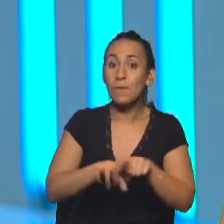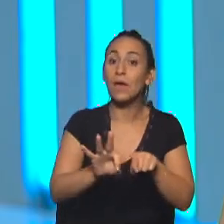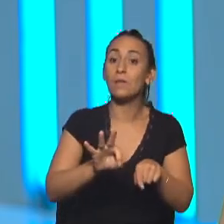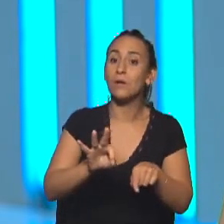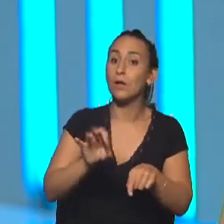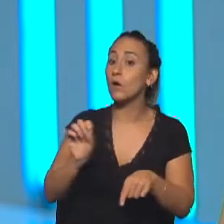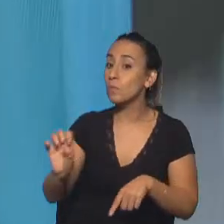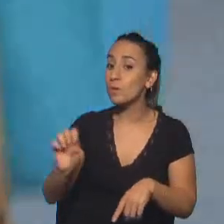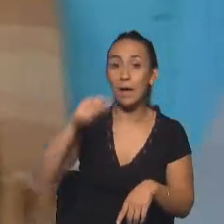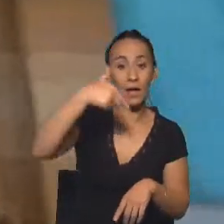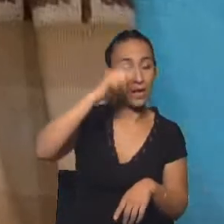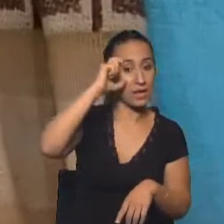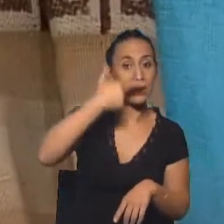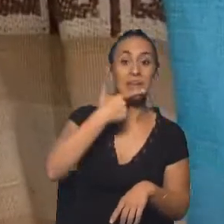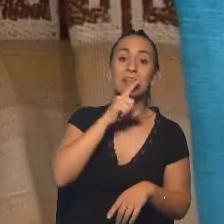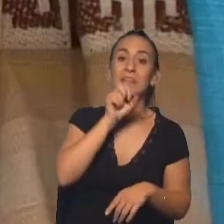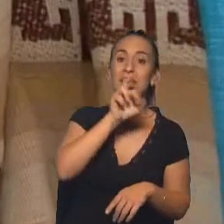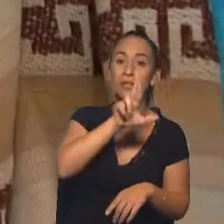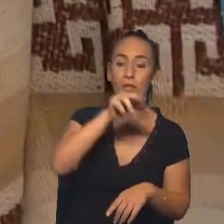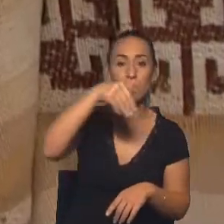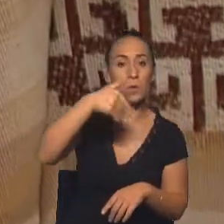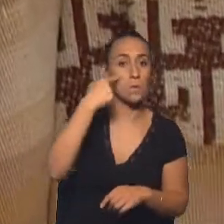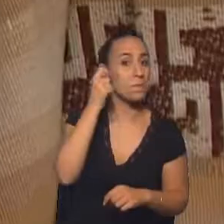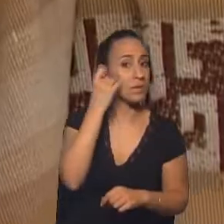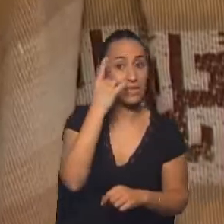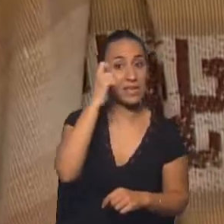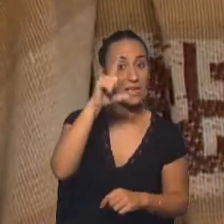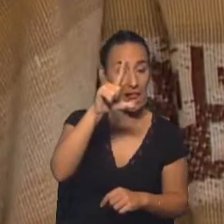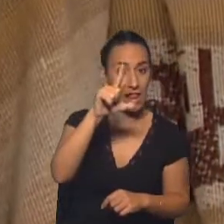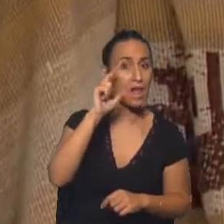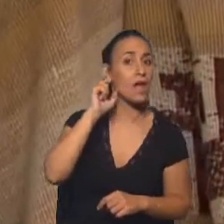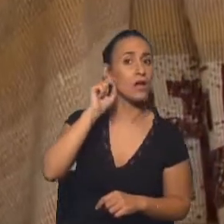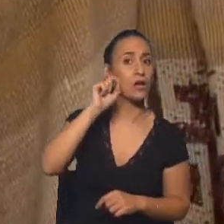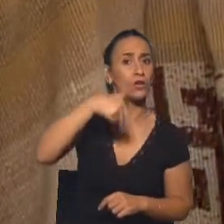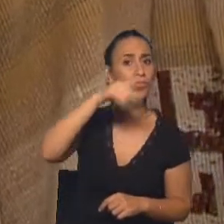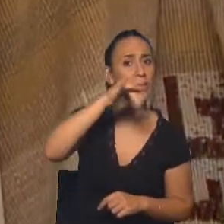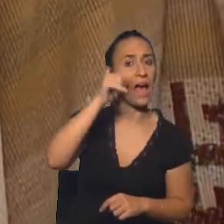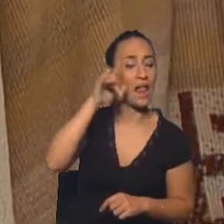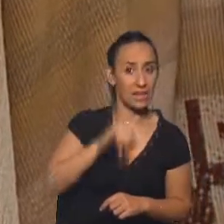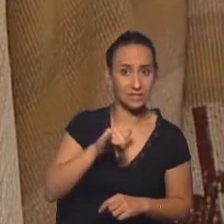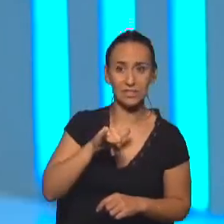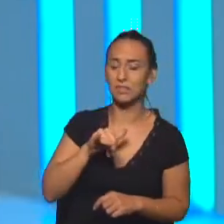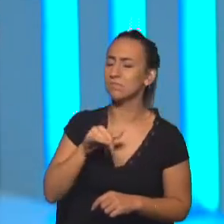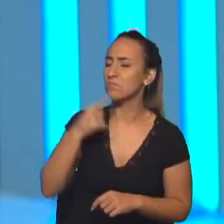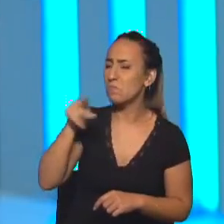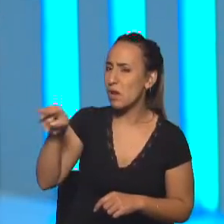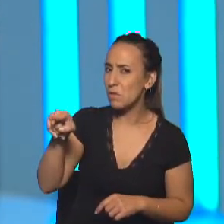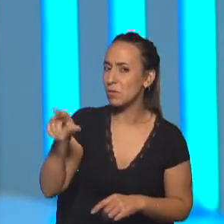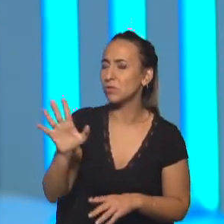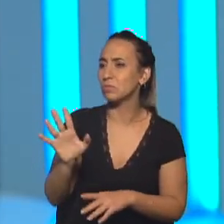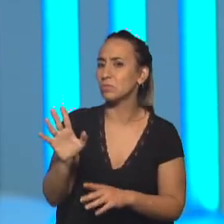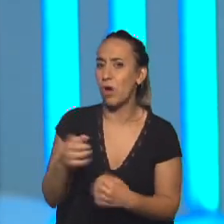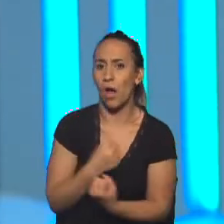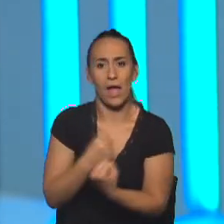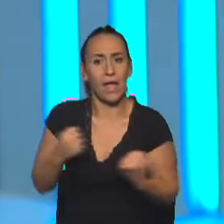del hermano. Néstor Miguel González. Para vos es un héroe, es un valiente, o es aquel pibe que fue y